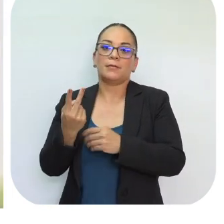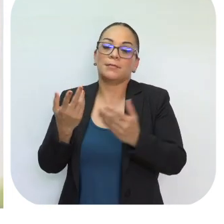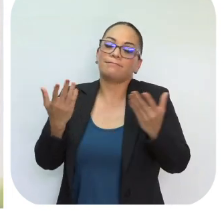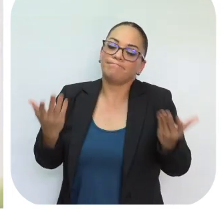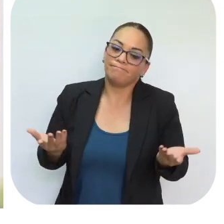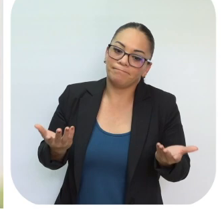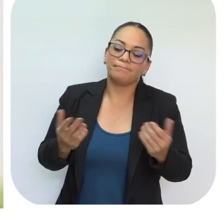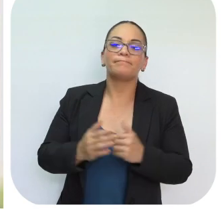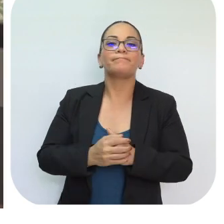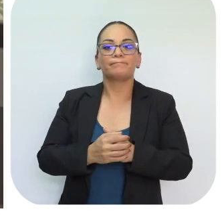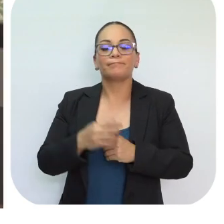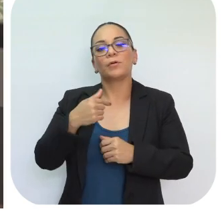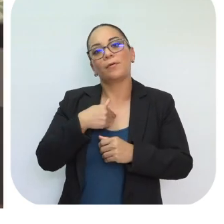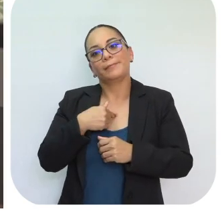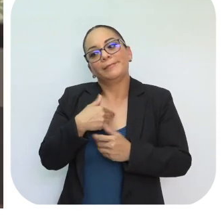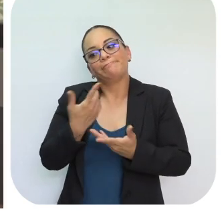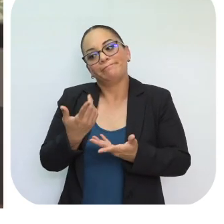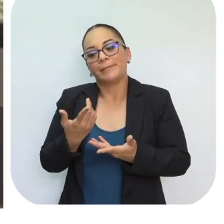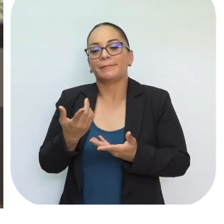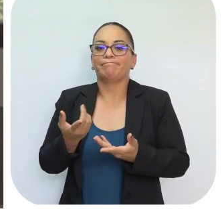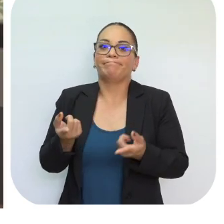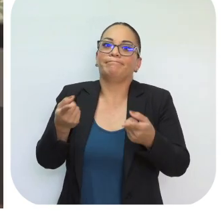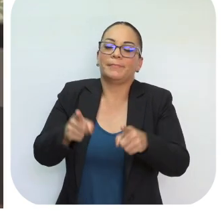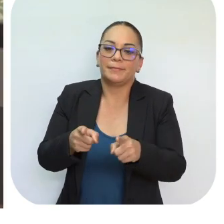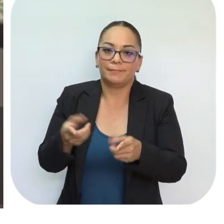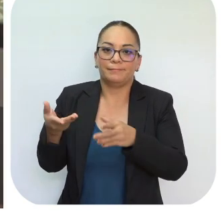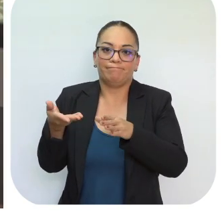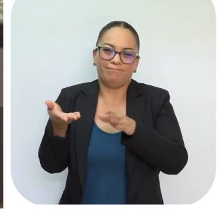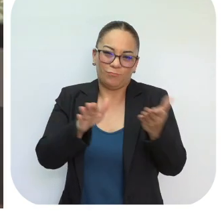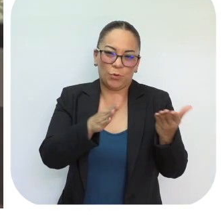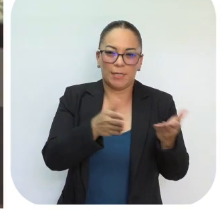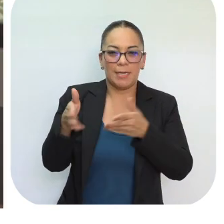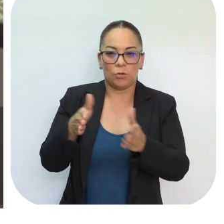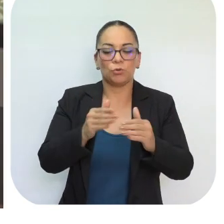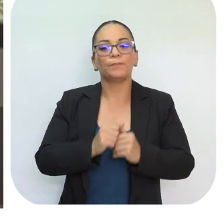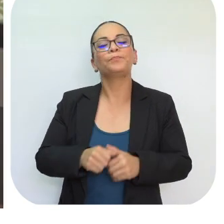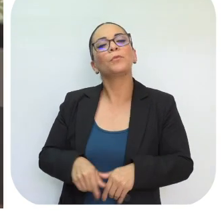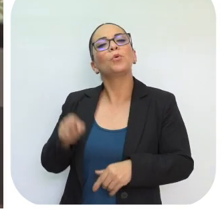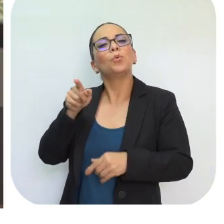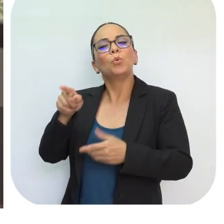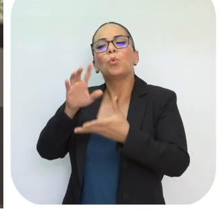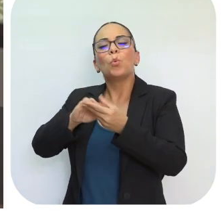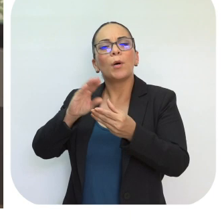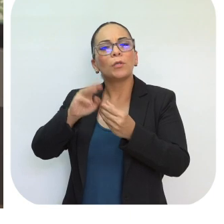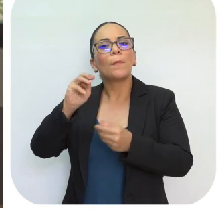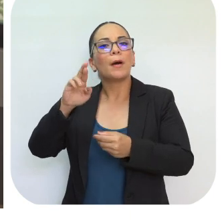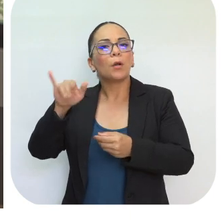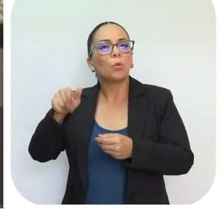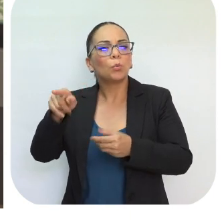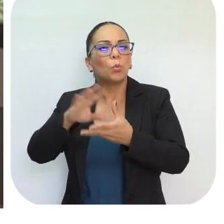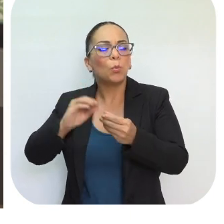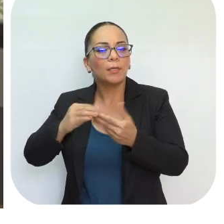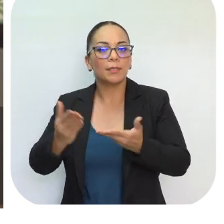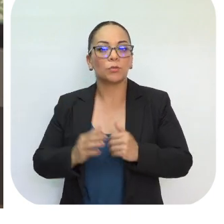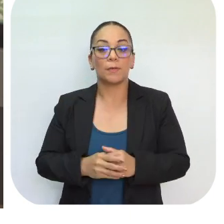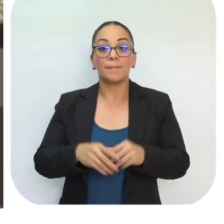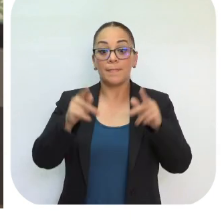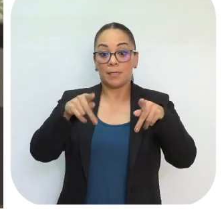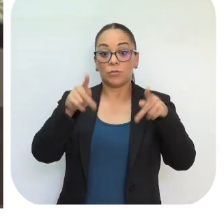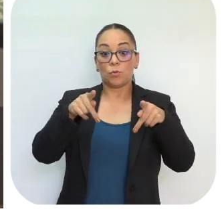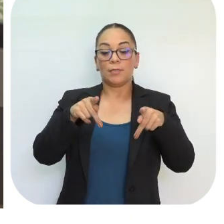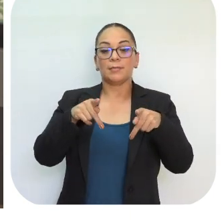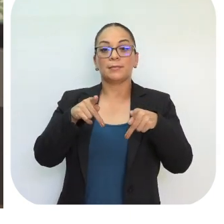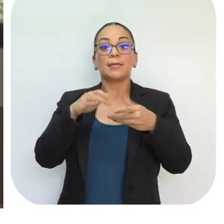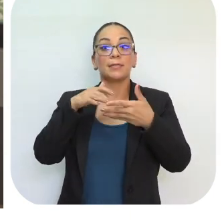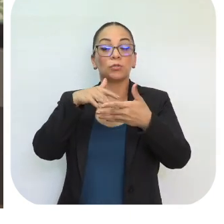costó todo lo contrario. Pero cuéntenos, doña Maruga, porque la gente dice, los que se dedican a estudiar